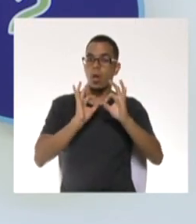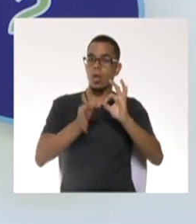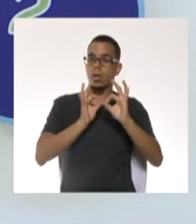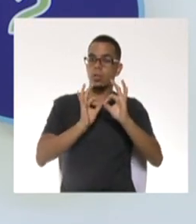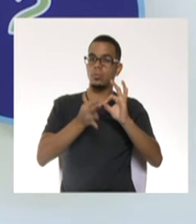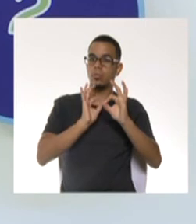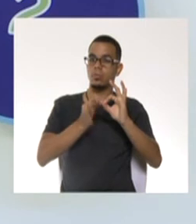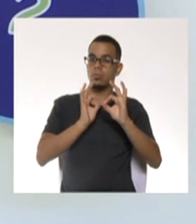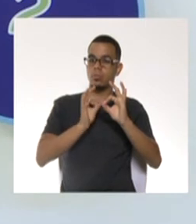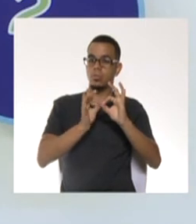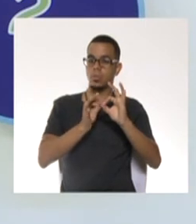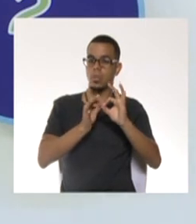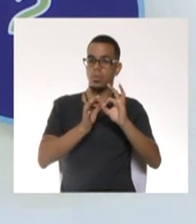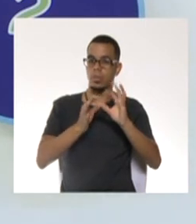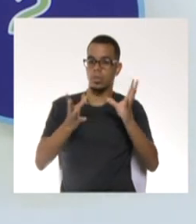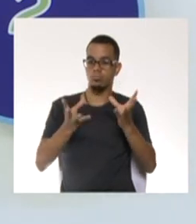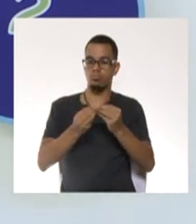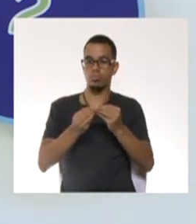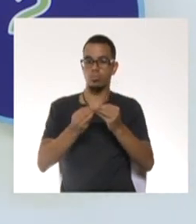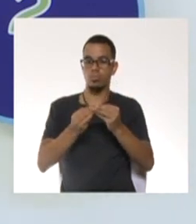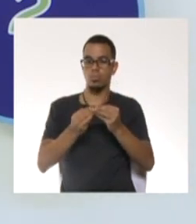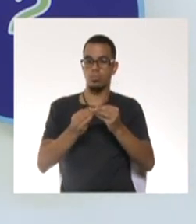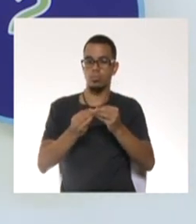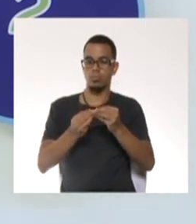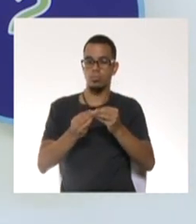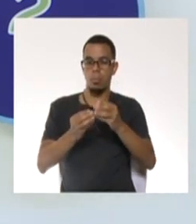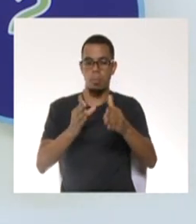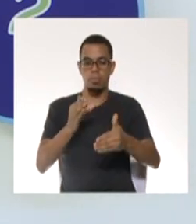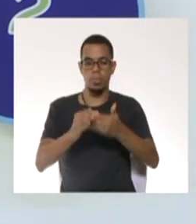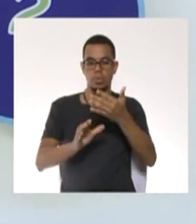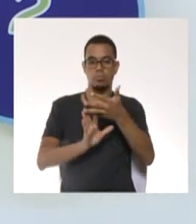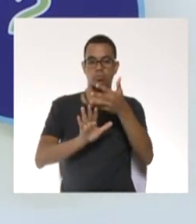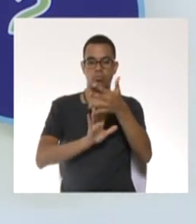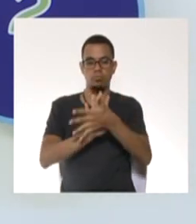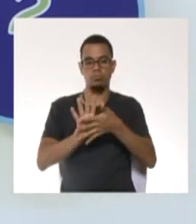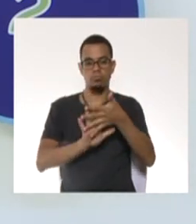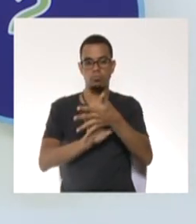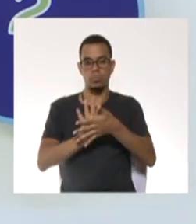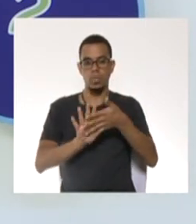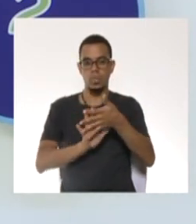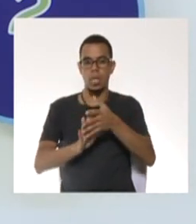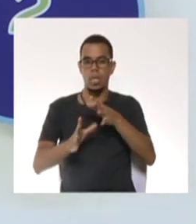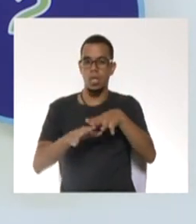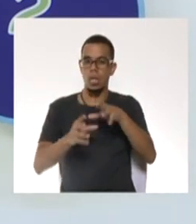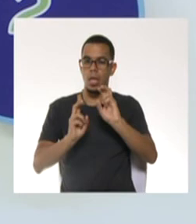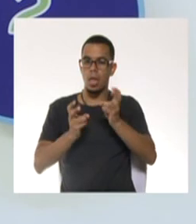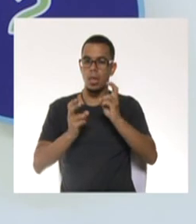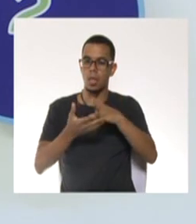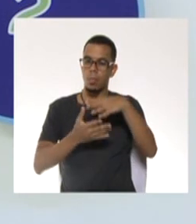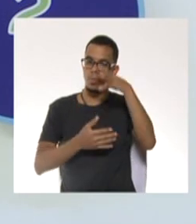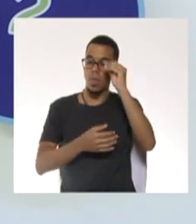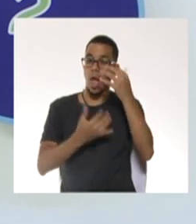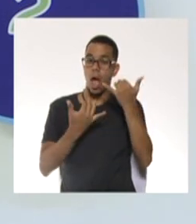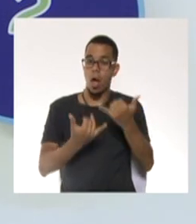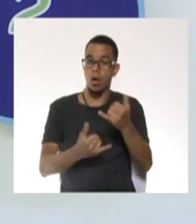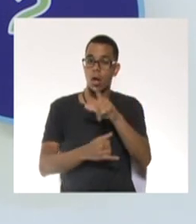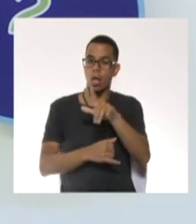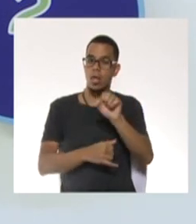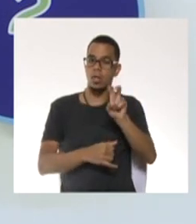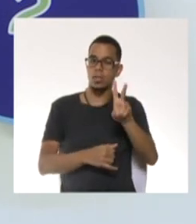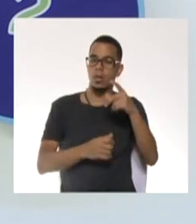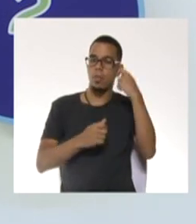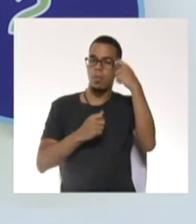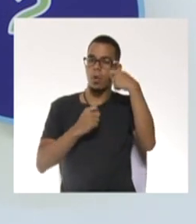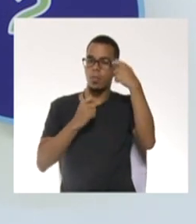de señas. Ahora bien, antes de continuar, Vamos entonces a